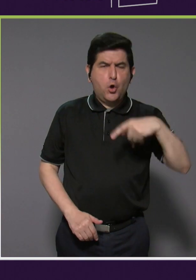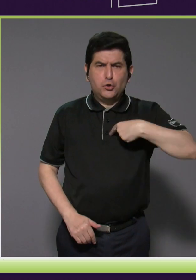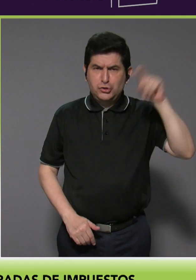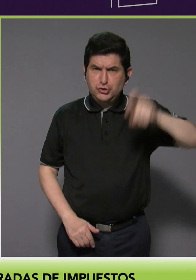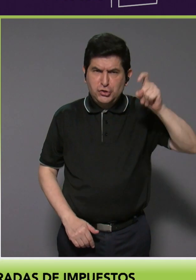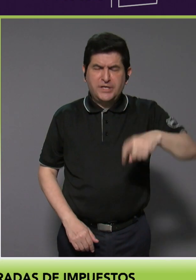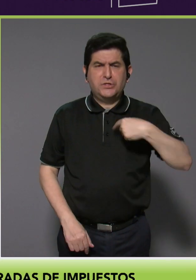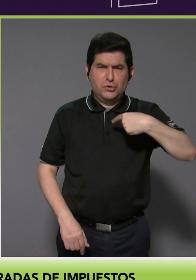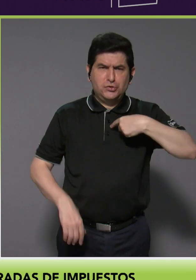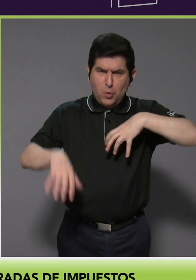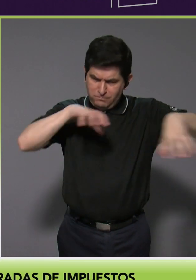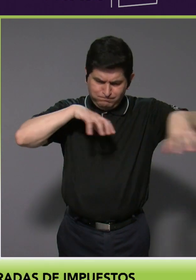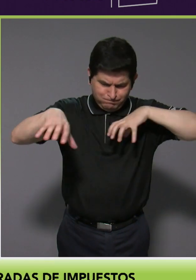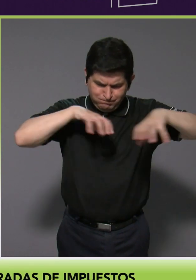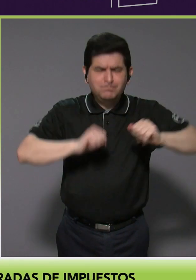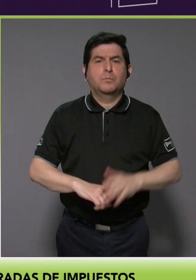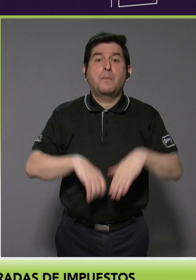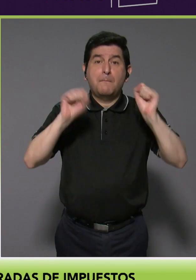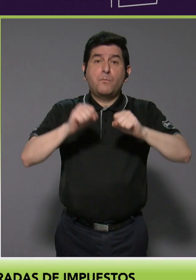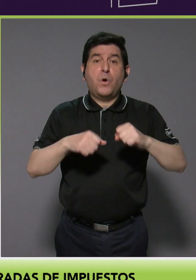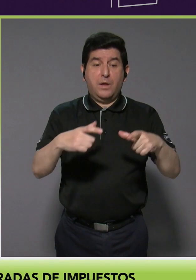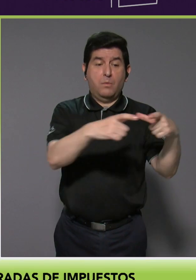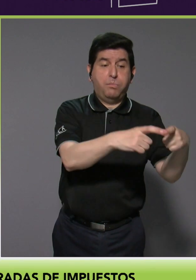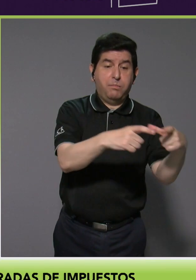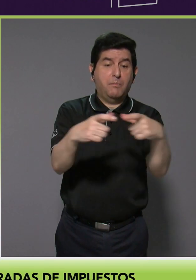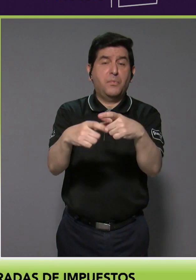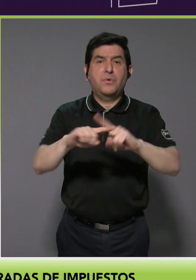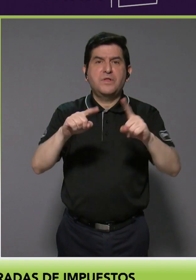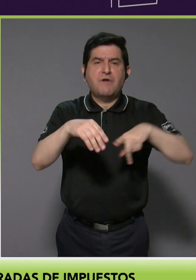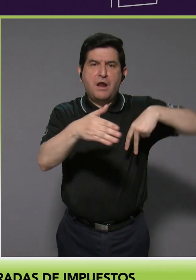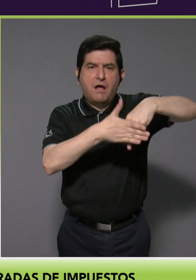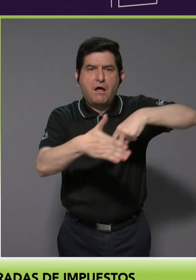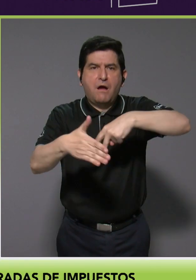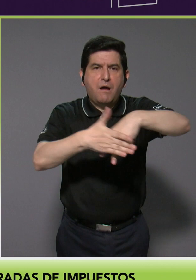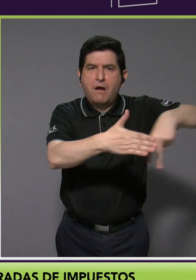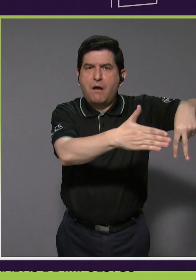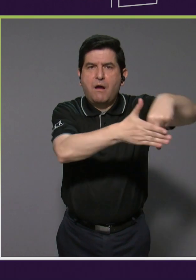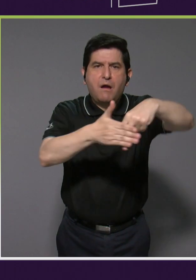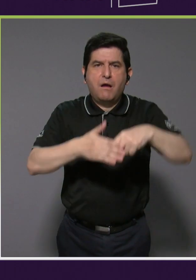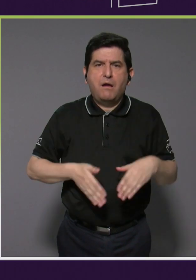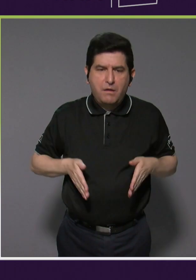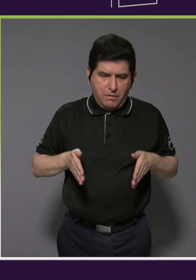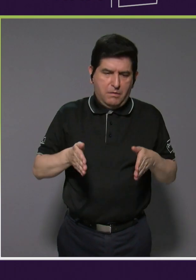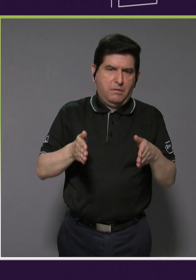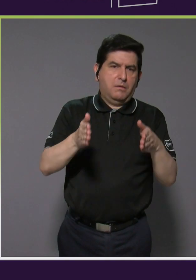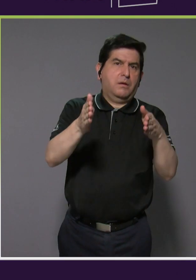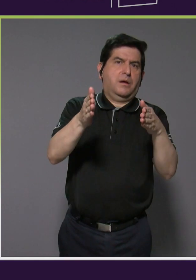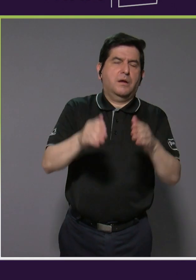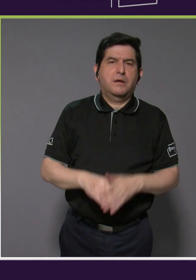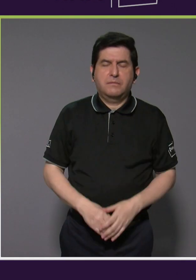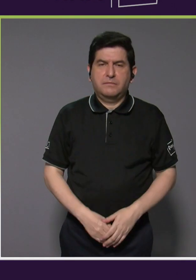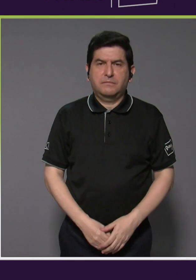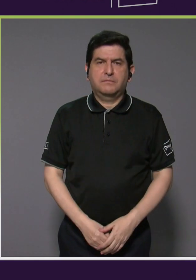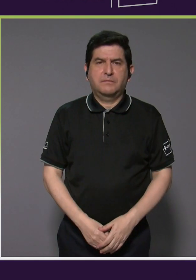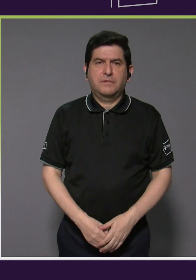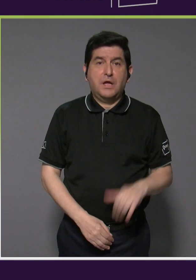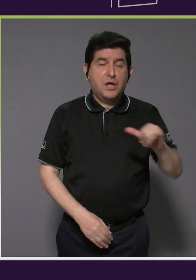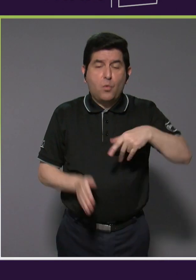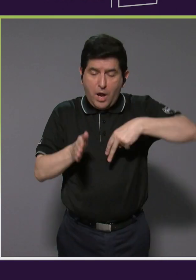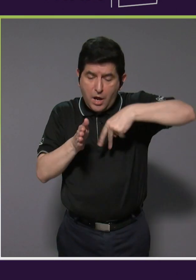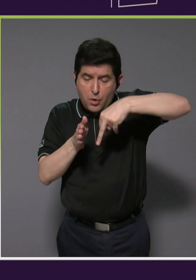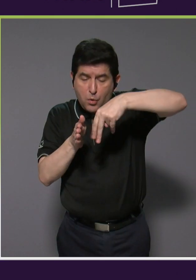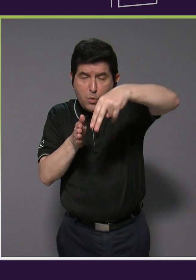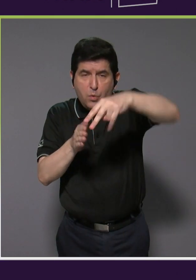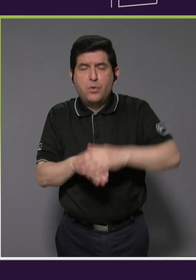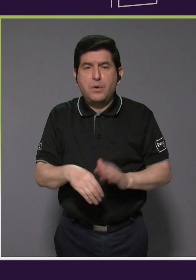para poderme movilizar. Puede haber un hueco, hay tantos obstáculos en el tránsito, en la calle, en las aceras,